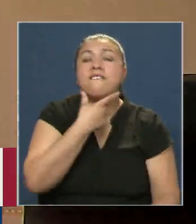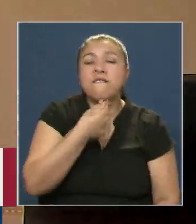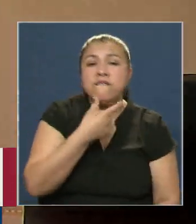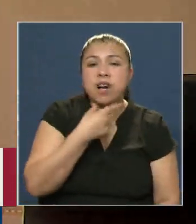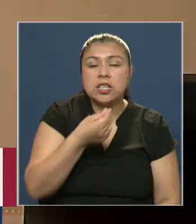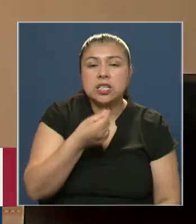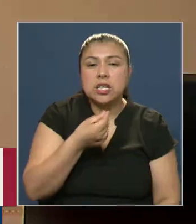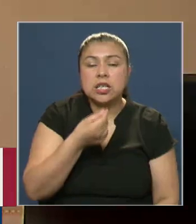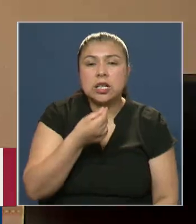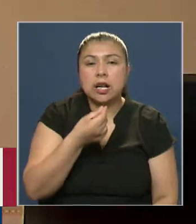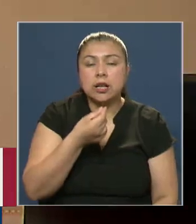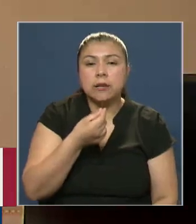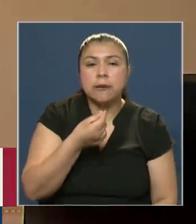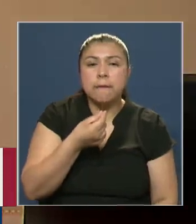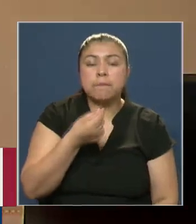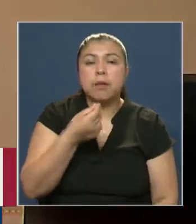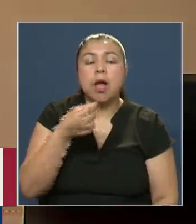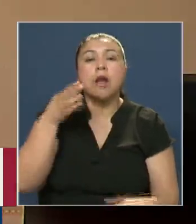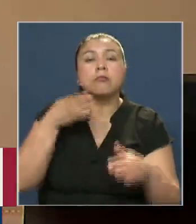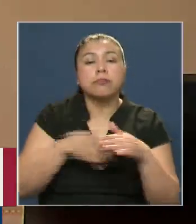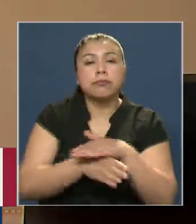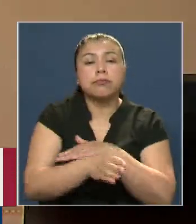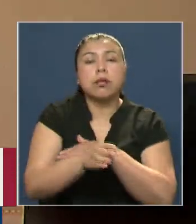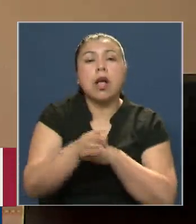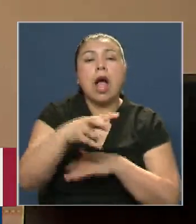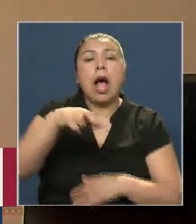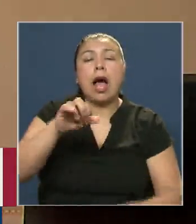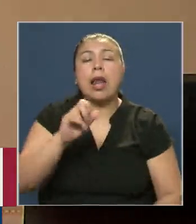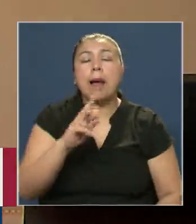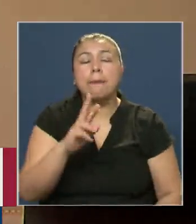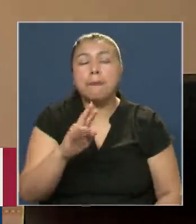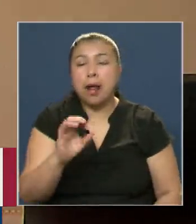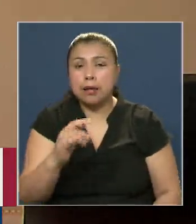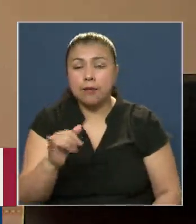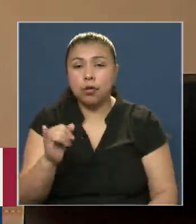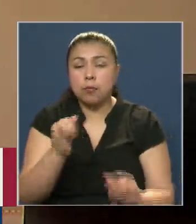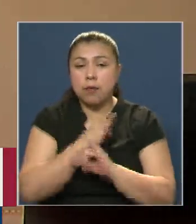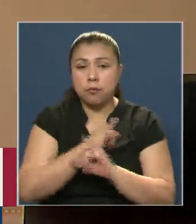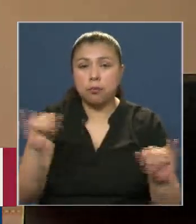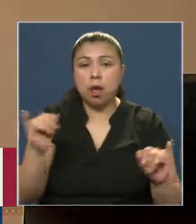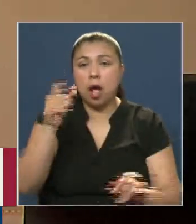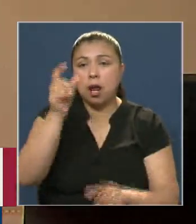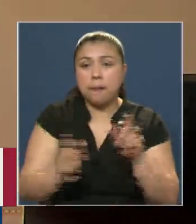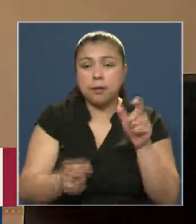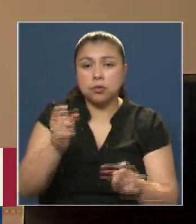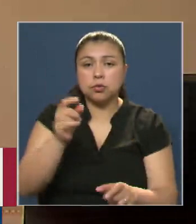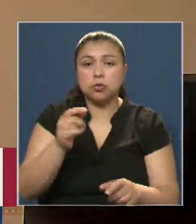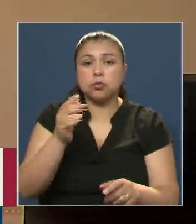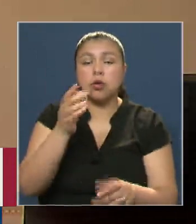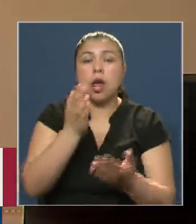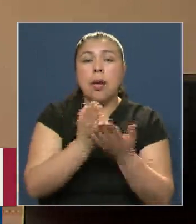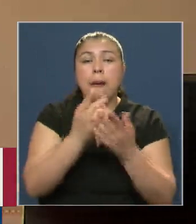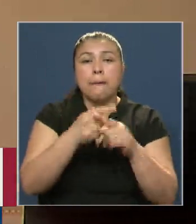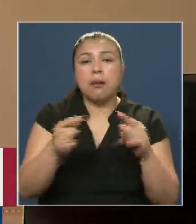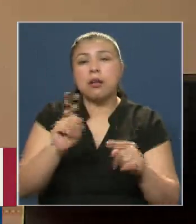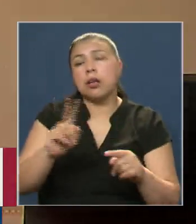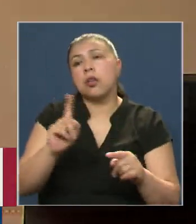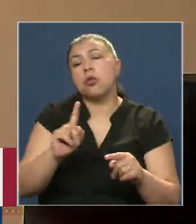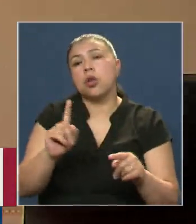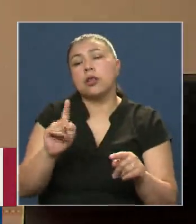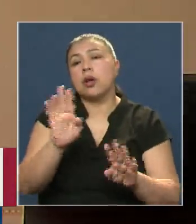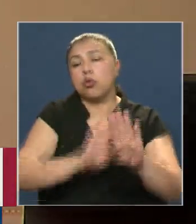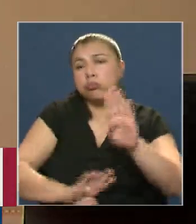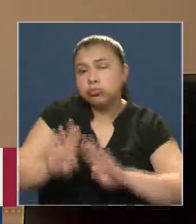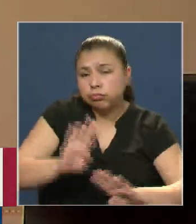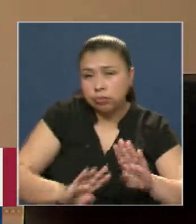facilitarles la entrada a la plataforma a todos aquellos que se sienten desprotegidos hoy día y que es la clase media. Y es por eso que es